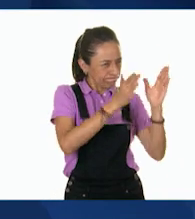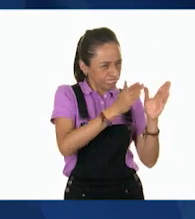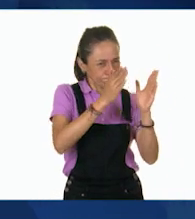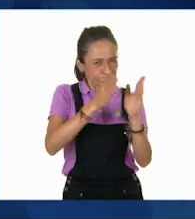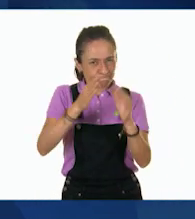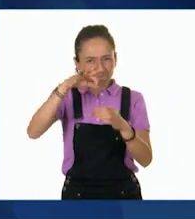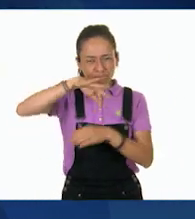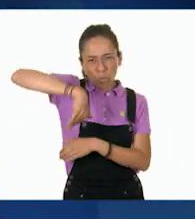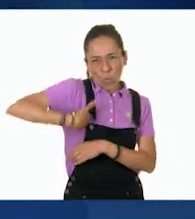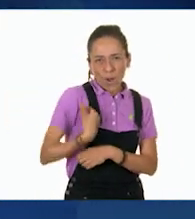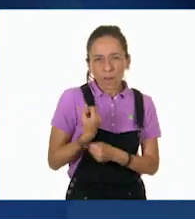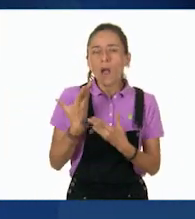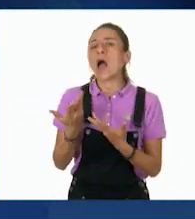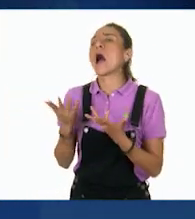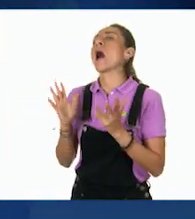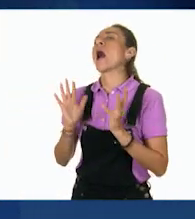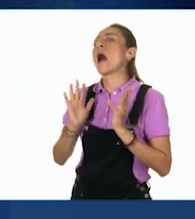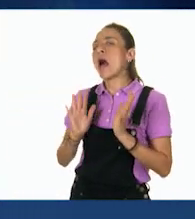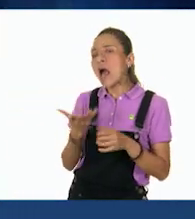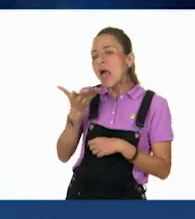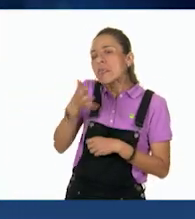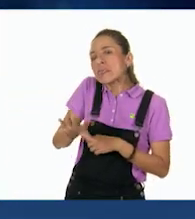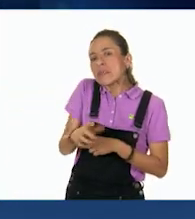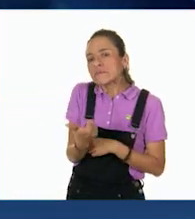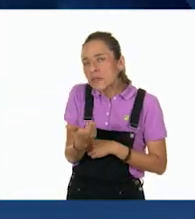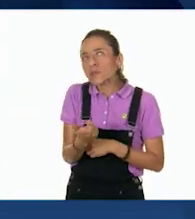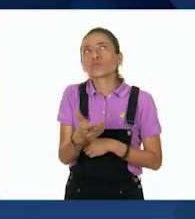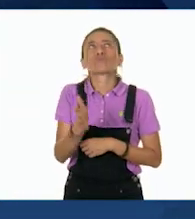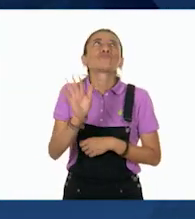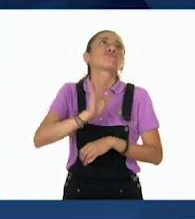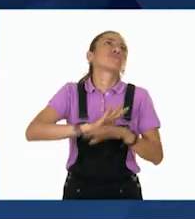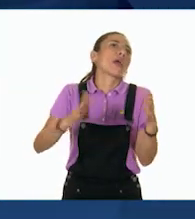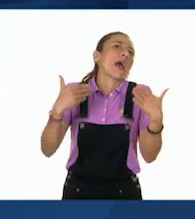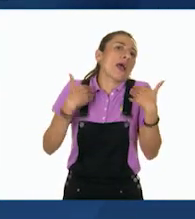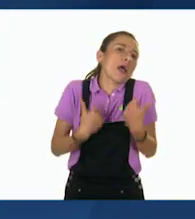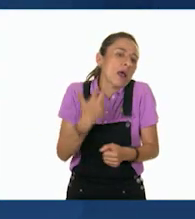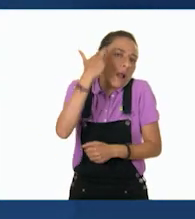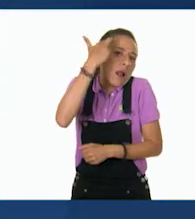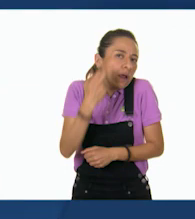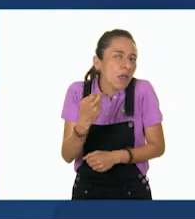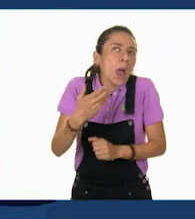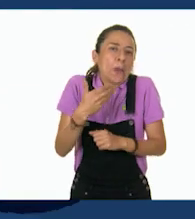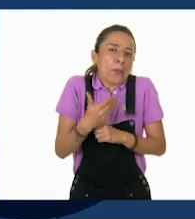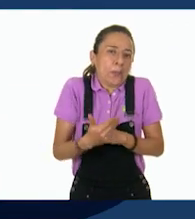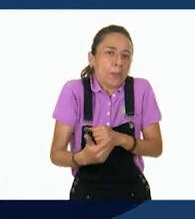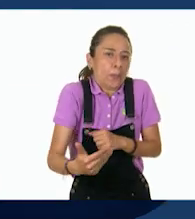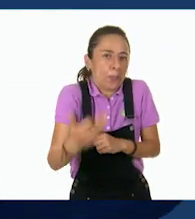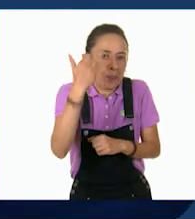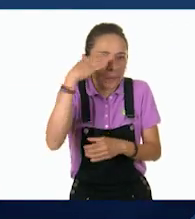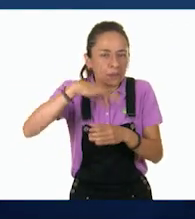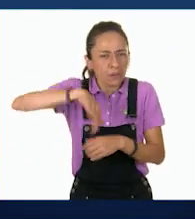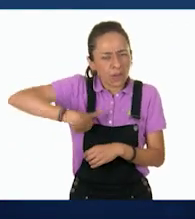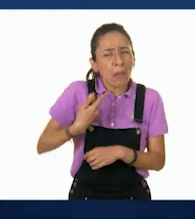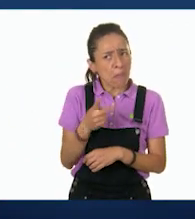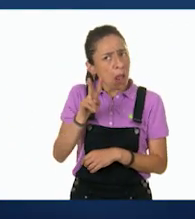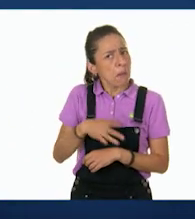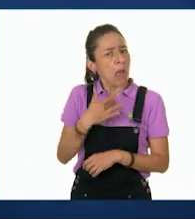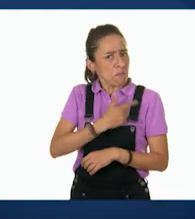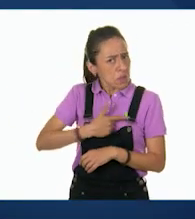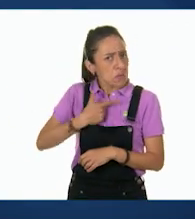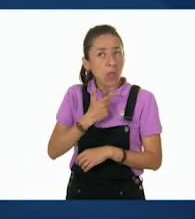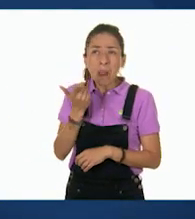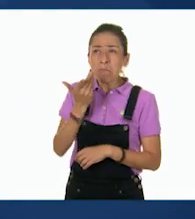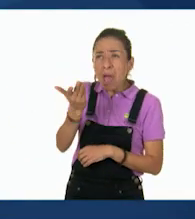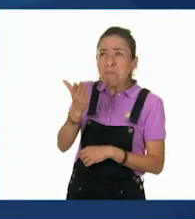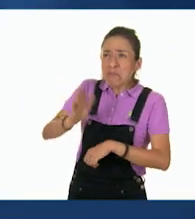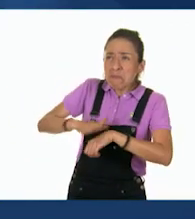10 pesos, con razón tardó en juntar para su balón. Pero me gustó mucho que no pidió más dinero y que en lugar de gastar en otra